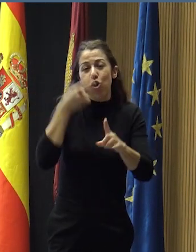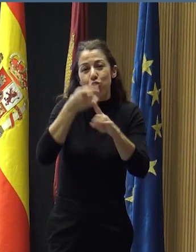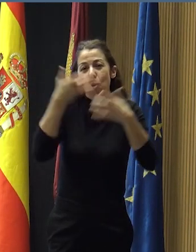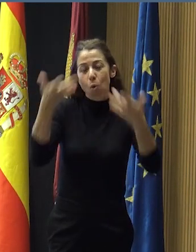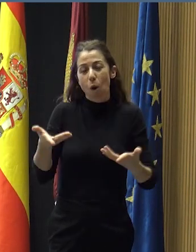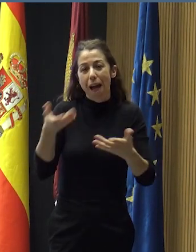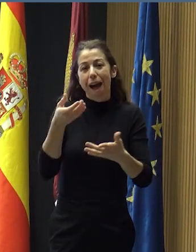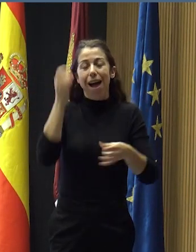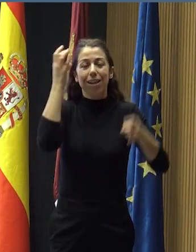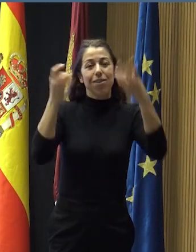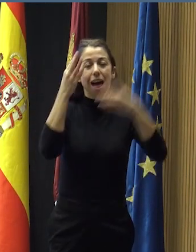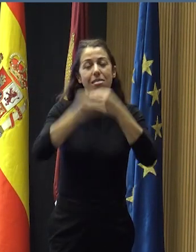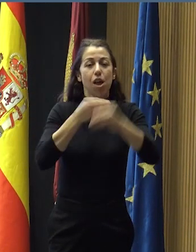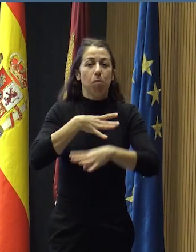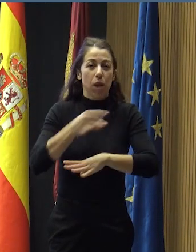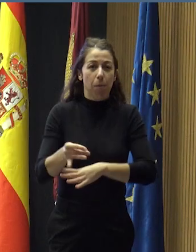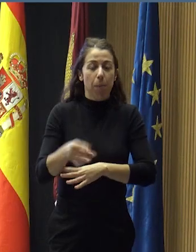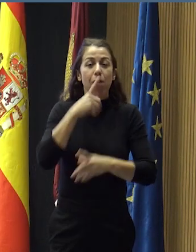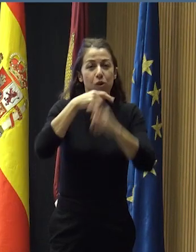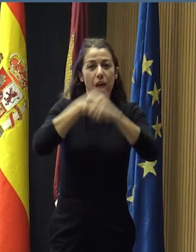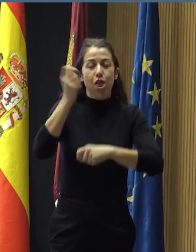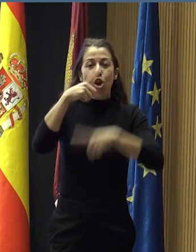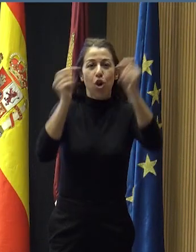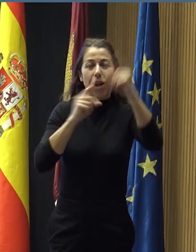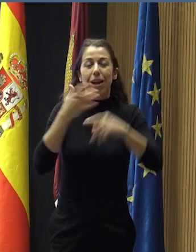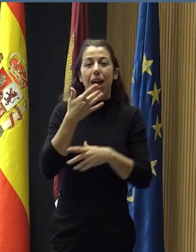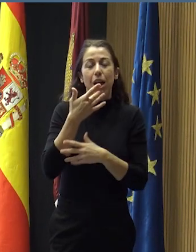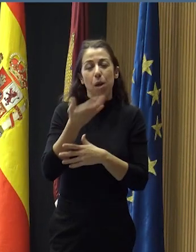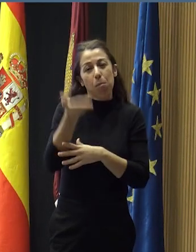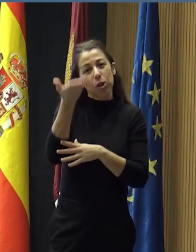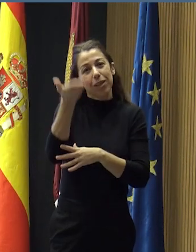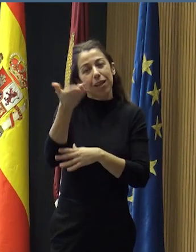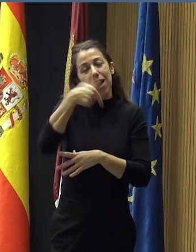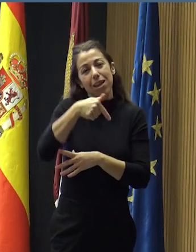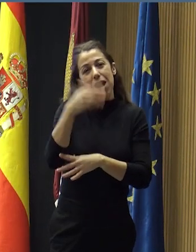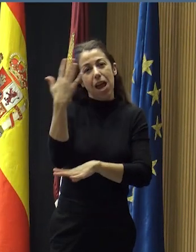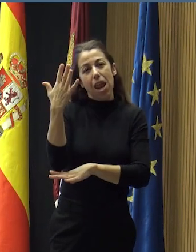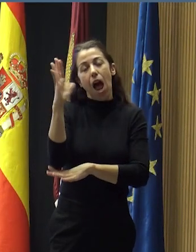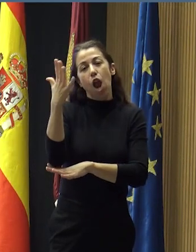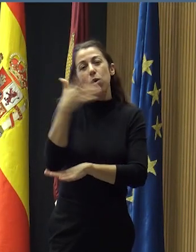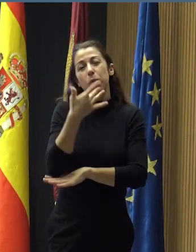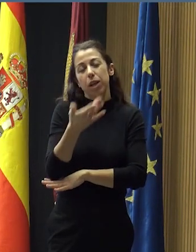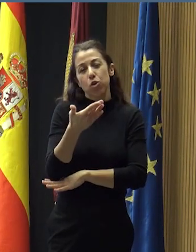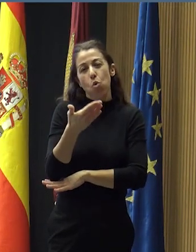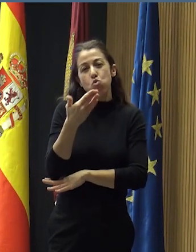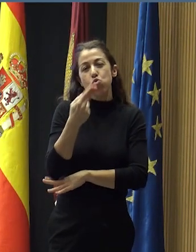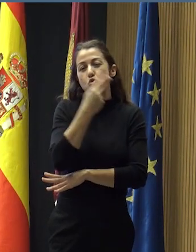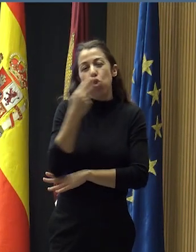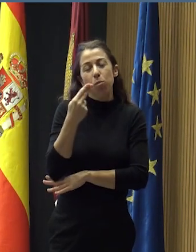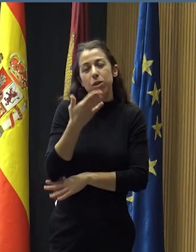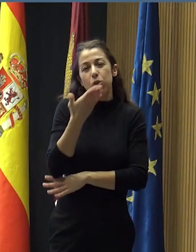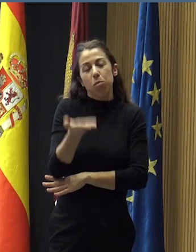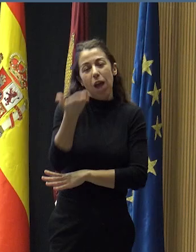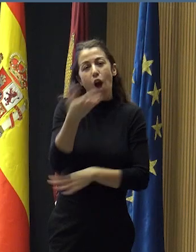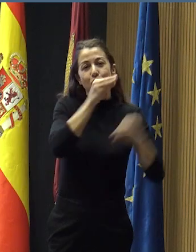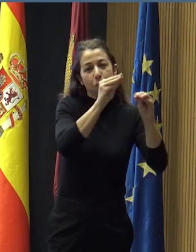posible estas actividades. La Fundación Global Caja, pieza clave en ALUEX, que mantiene su fiel compromiso con la